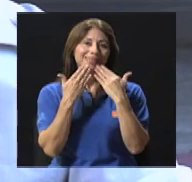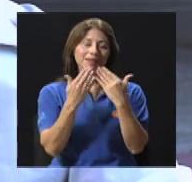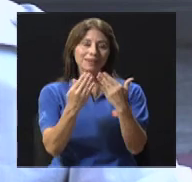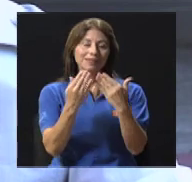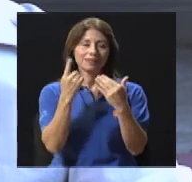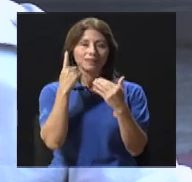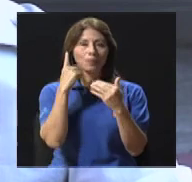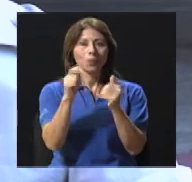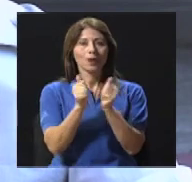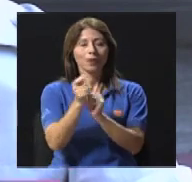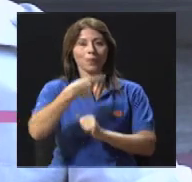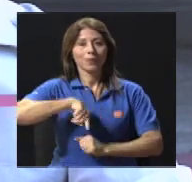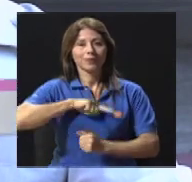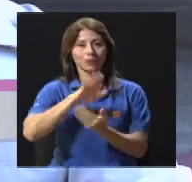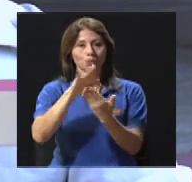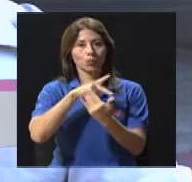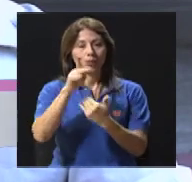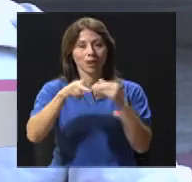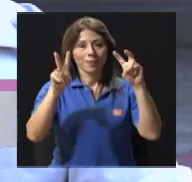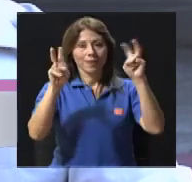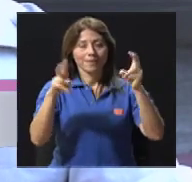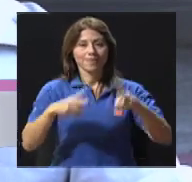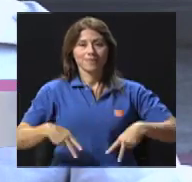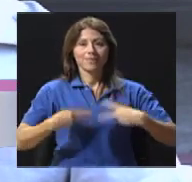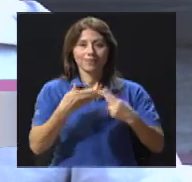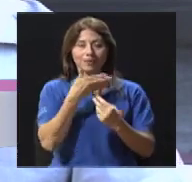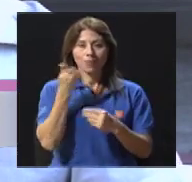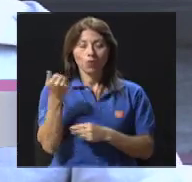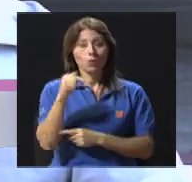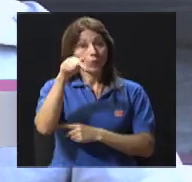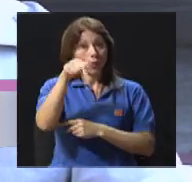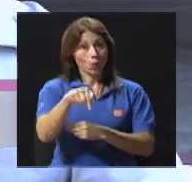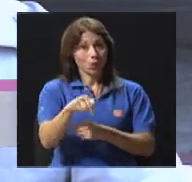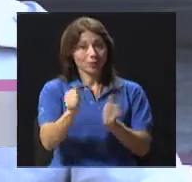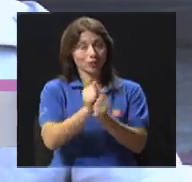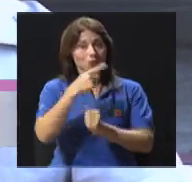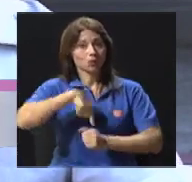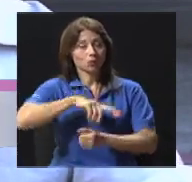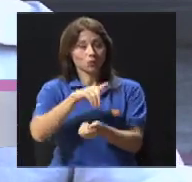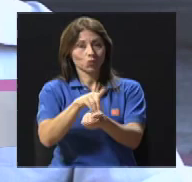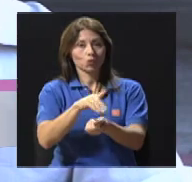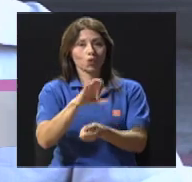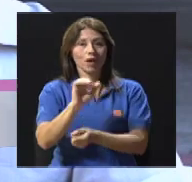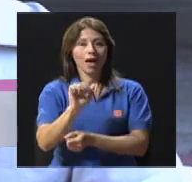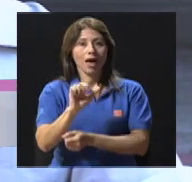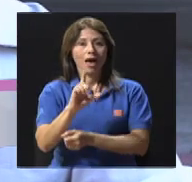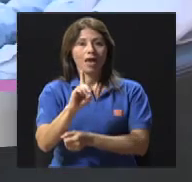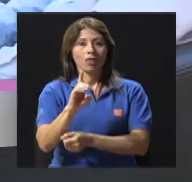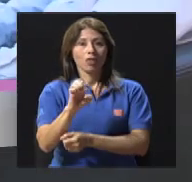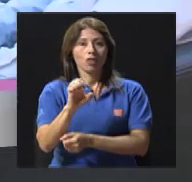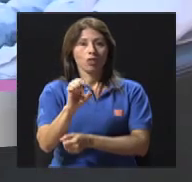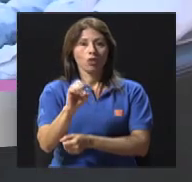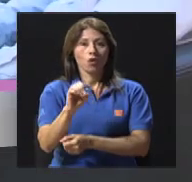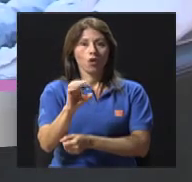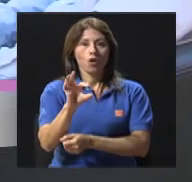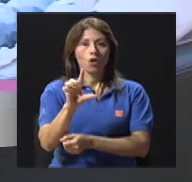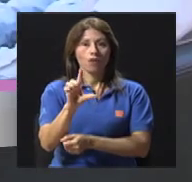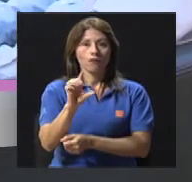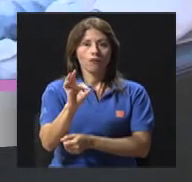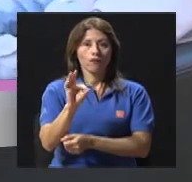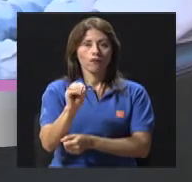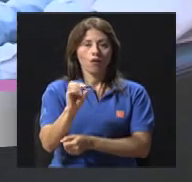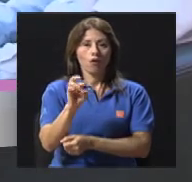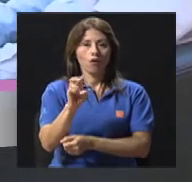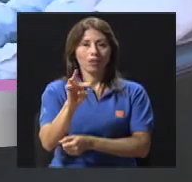Muchísimas gracias por acompañarnos en su programa Vivir Mejor. El día de hoy nos acompaña el doctor Adolfo Ortiz, quien es